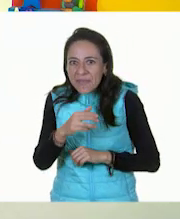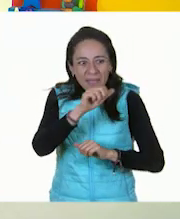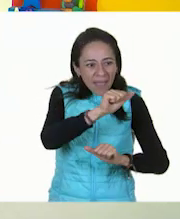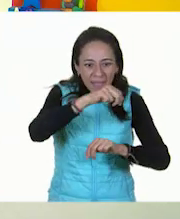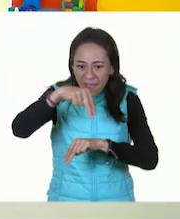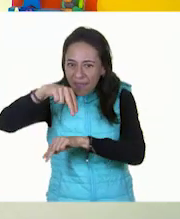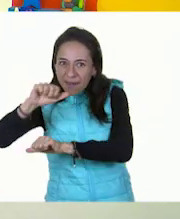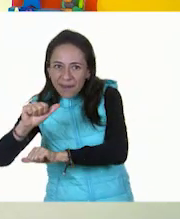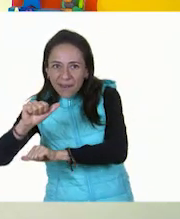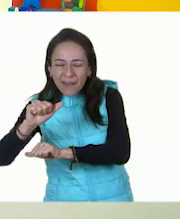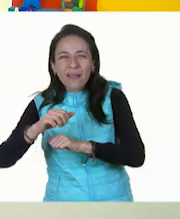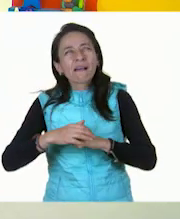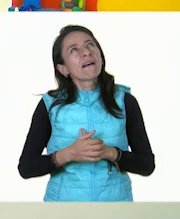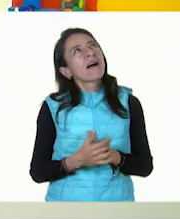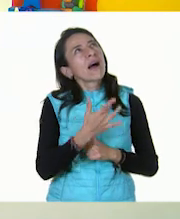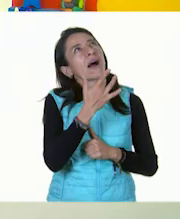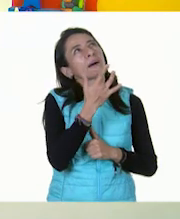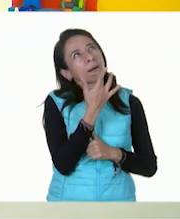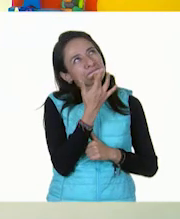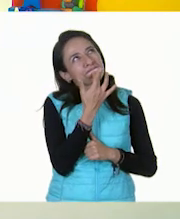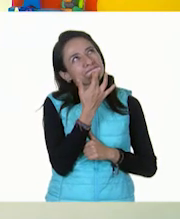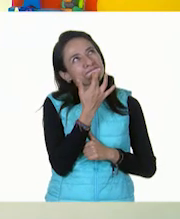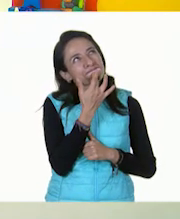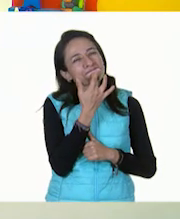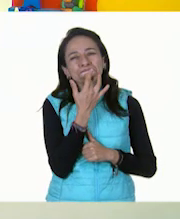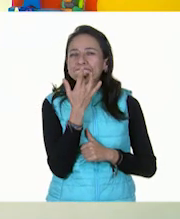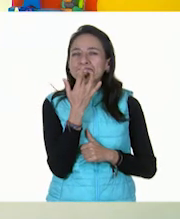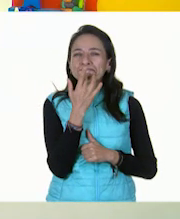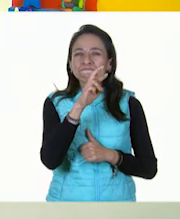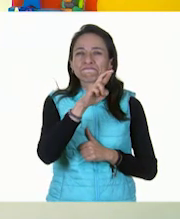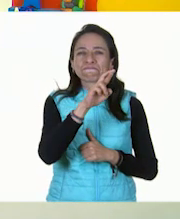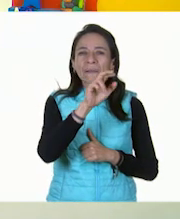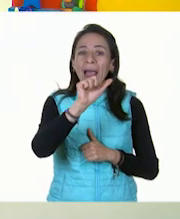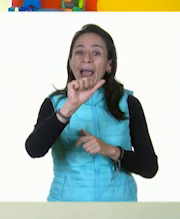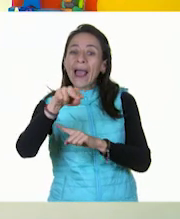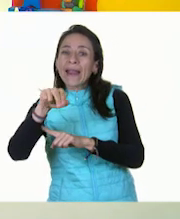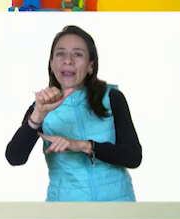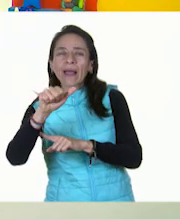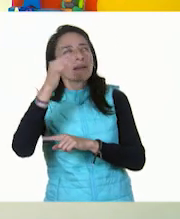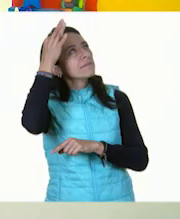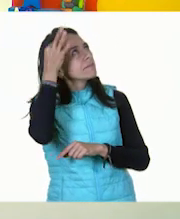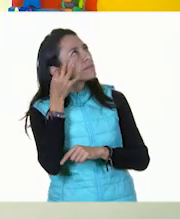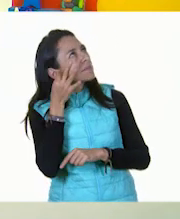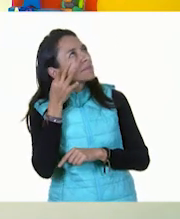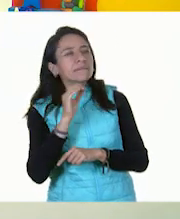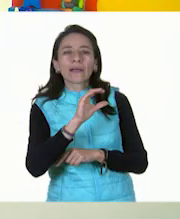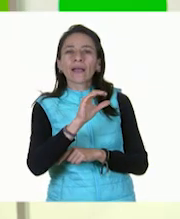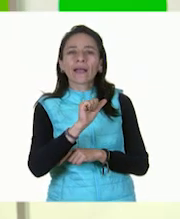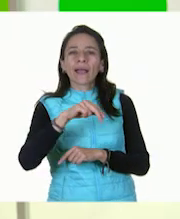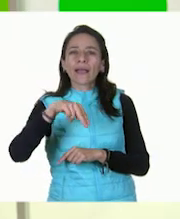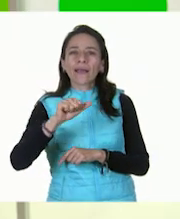y cama, cana. Ajá. Muy bien. A ver. Ya está. A ver. ¿Lista, Itza? Sí.